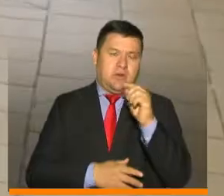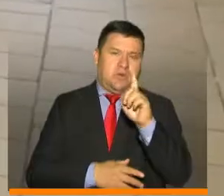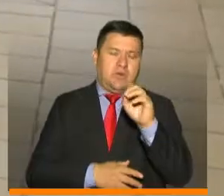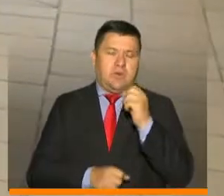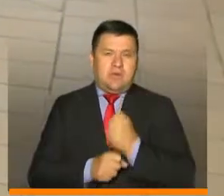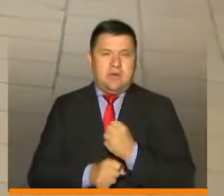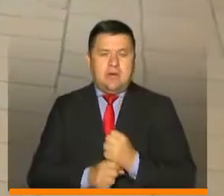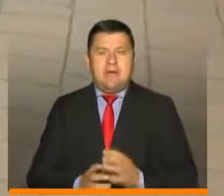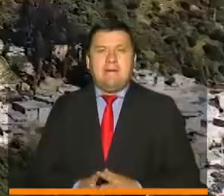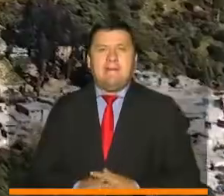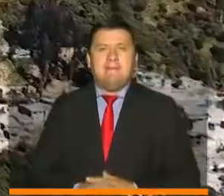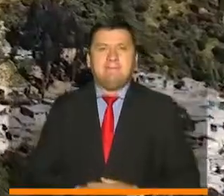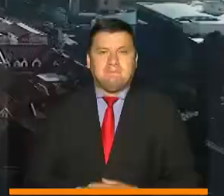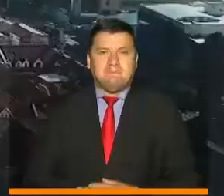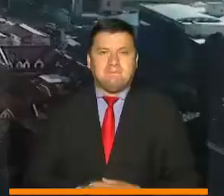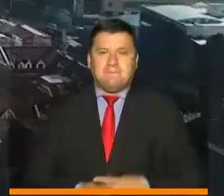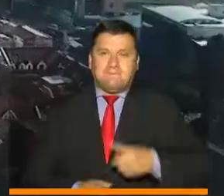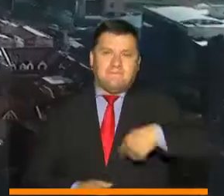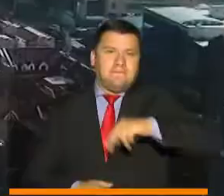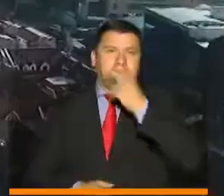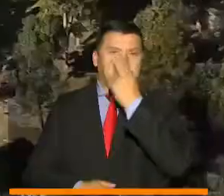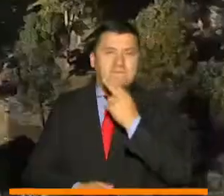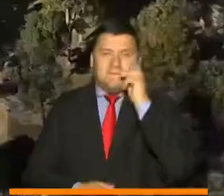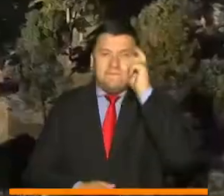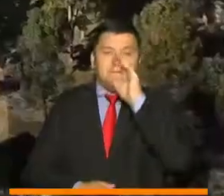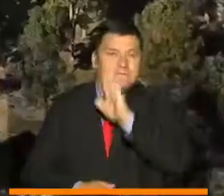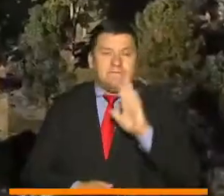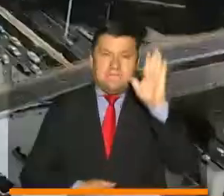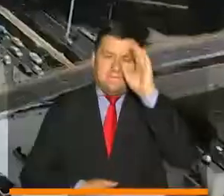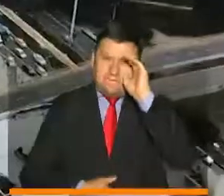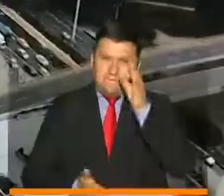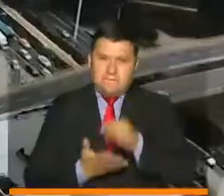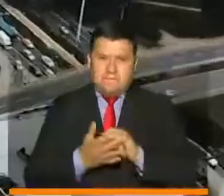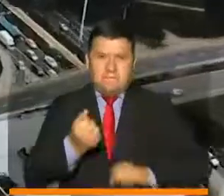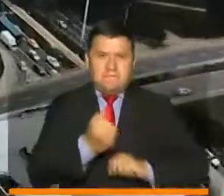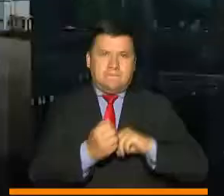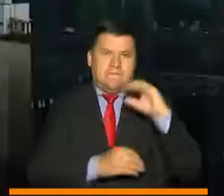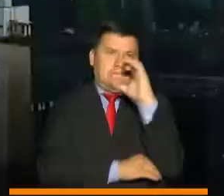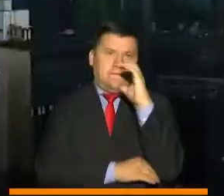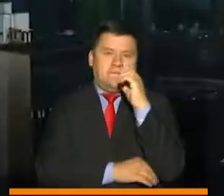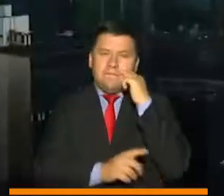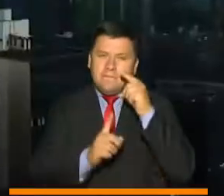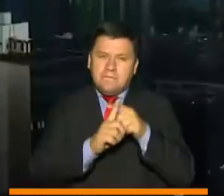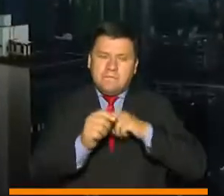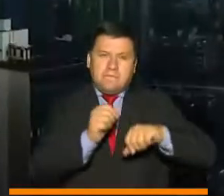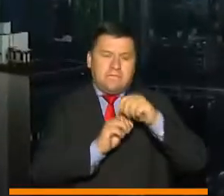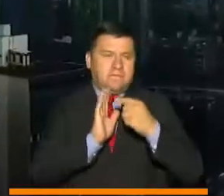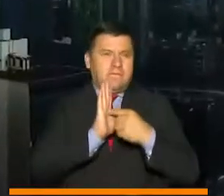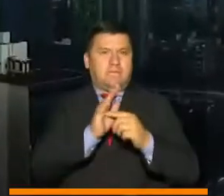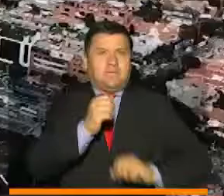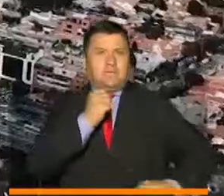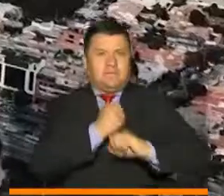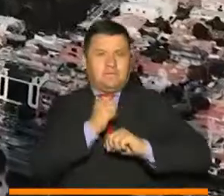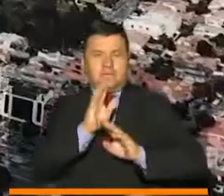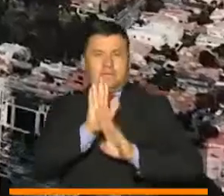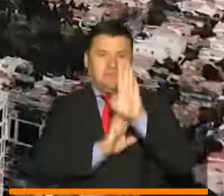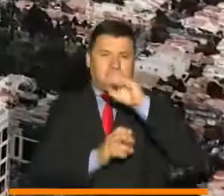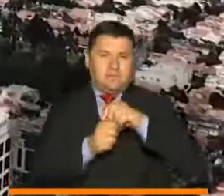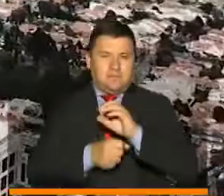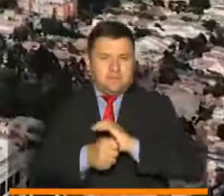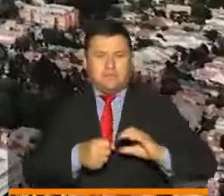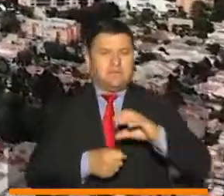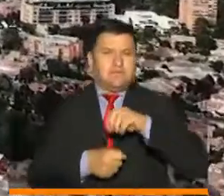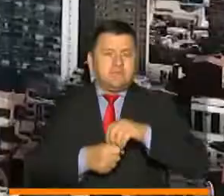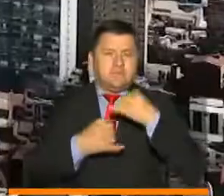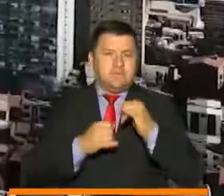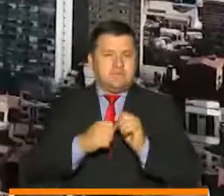1.355.301 empleados. El compromiso del Gobierno Nacional con la capital colombiana también se ha visto reflejado con su aporte en el desarrollo de la ciudad